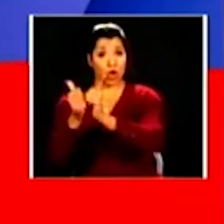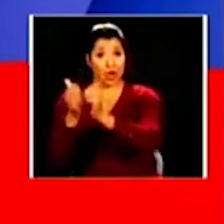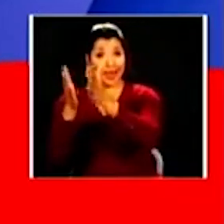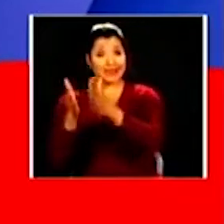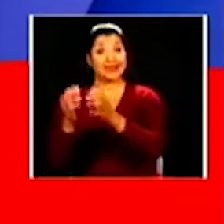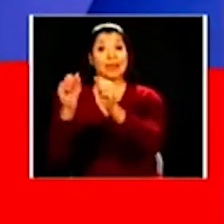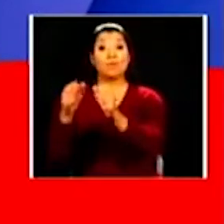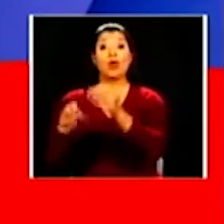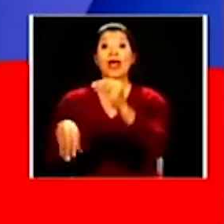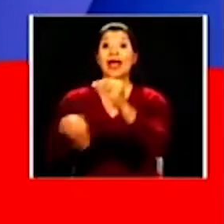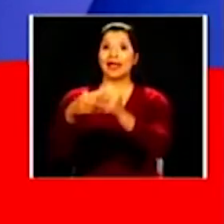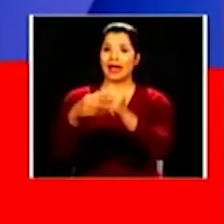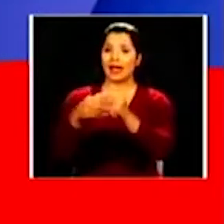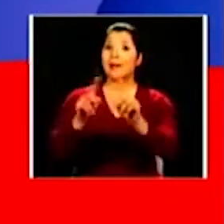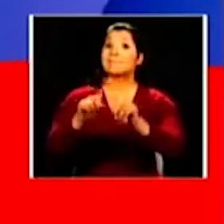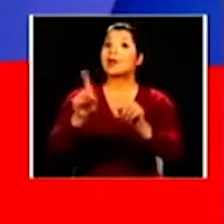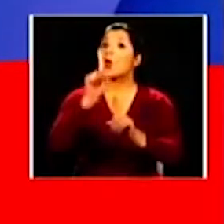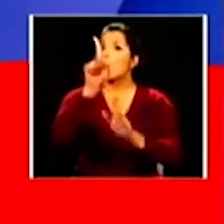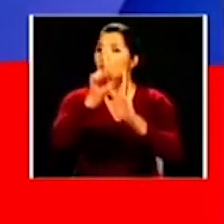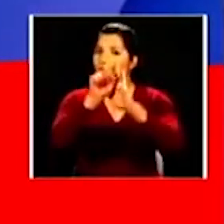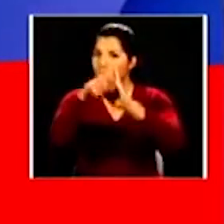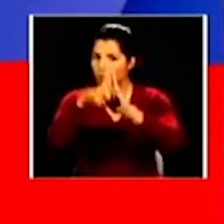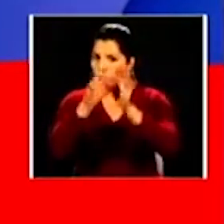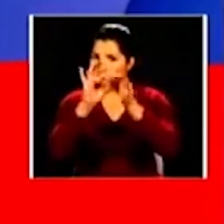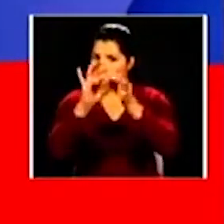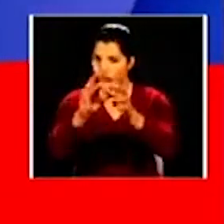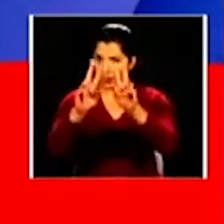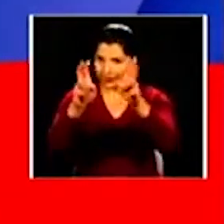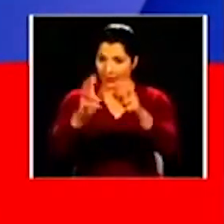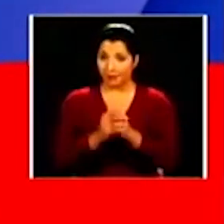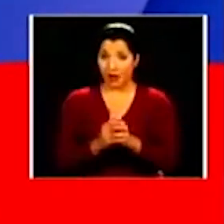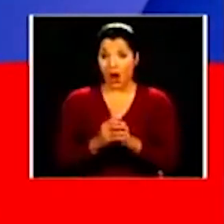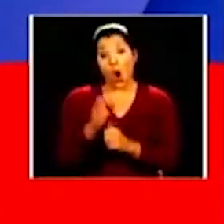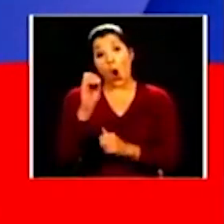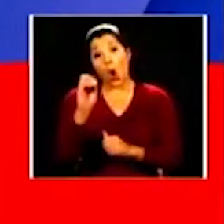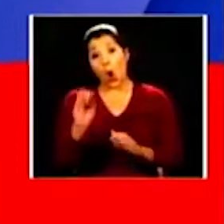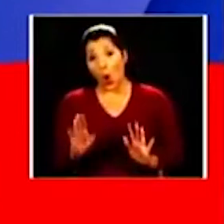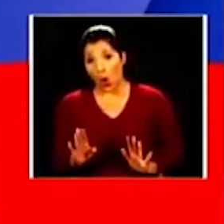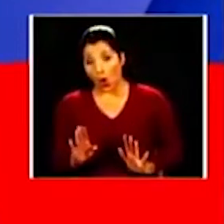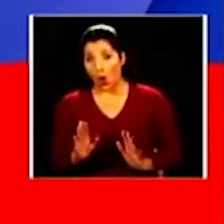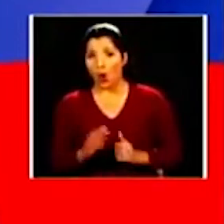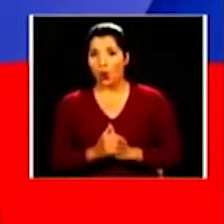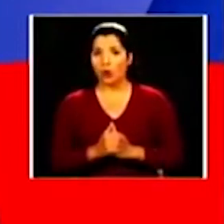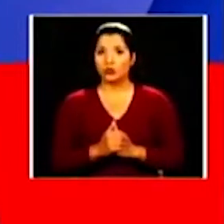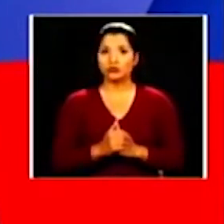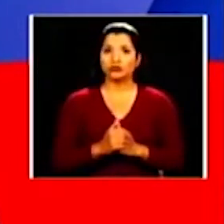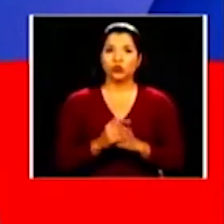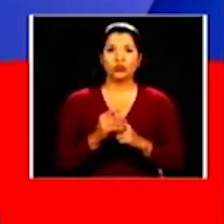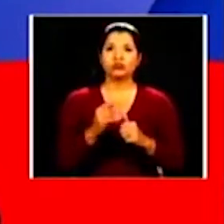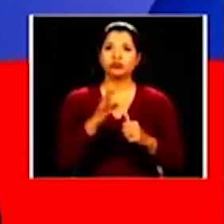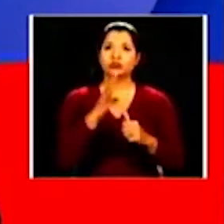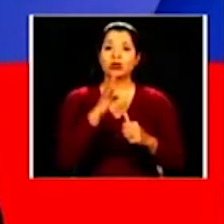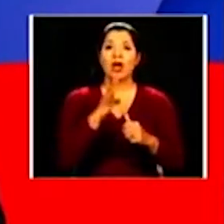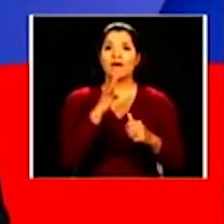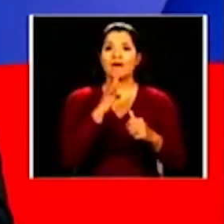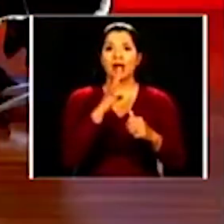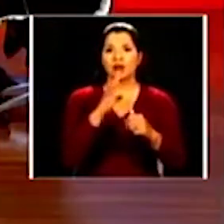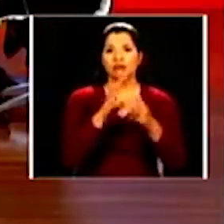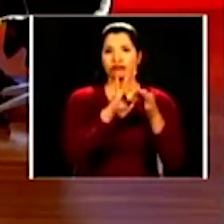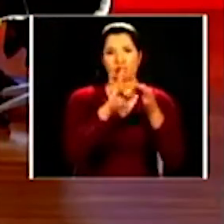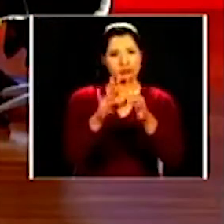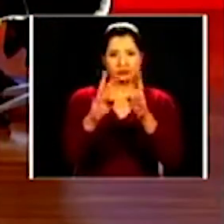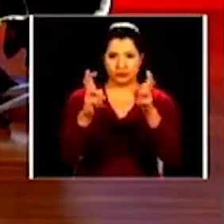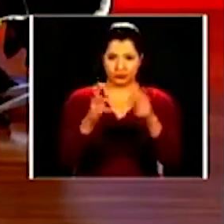en 1 minuto lo que quiera sobre ese tema o bien replicar lo que ha señalado el primero de los 2 candidatos.